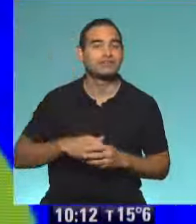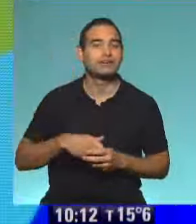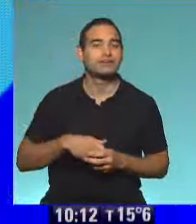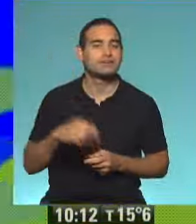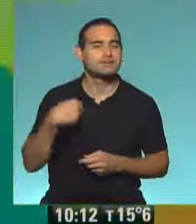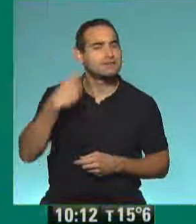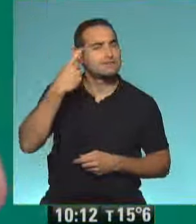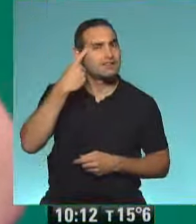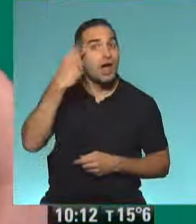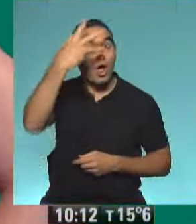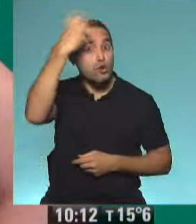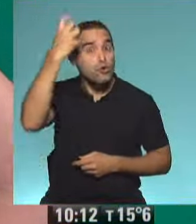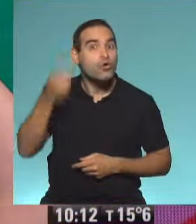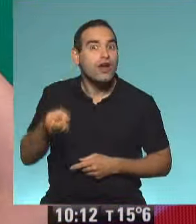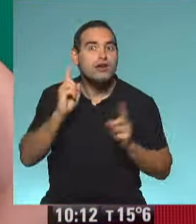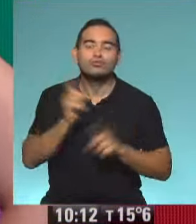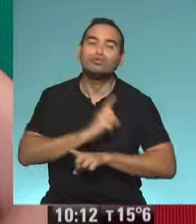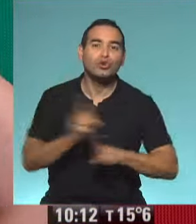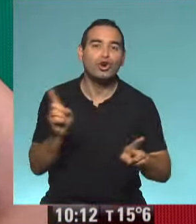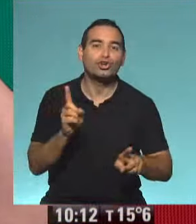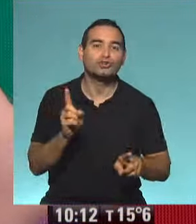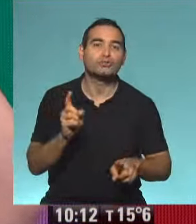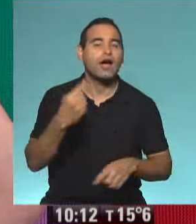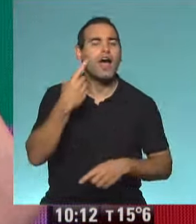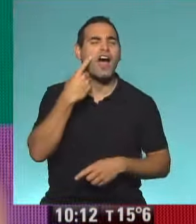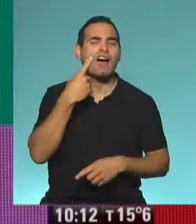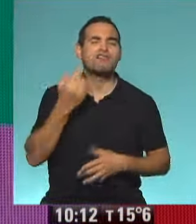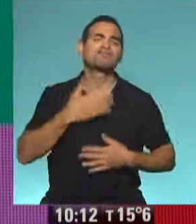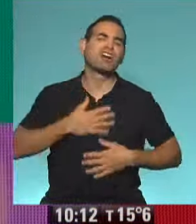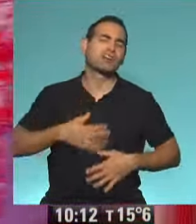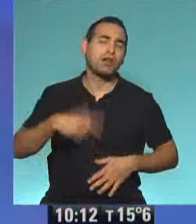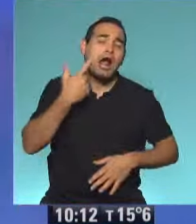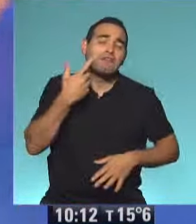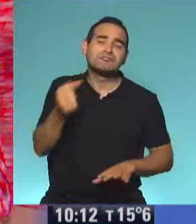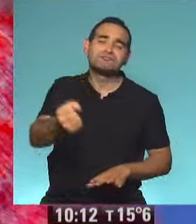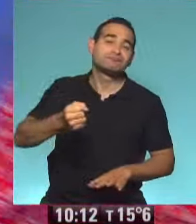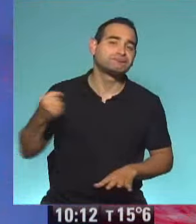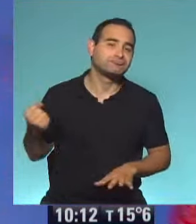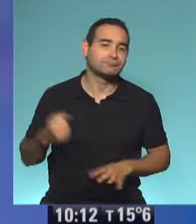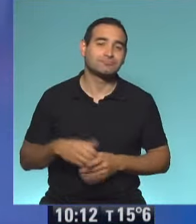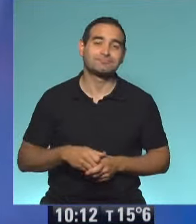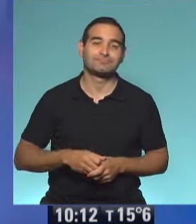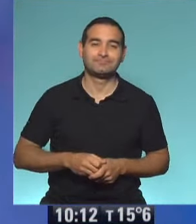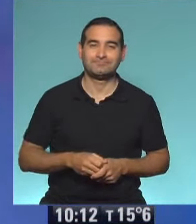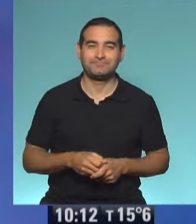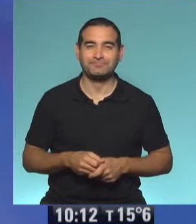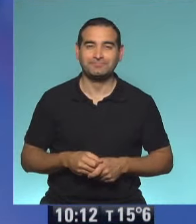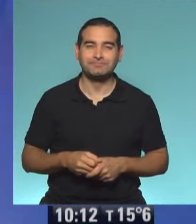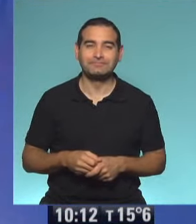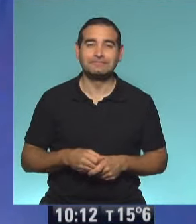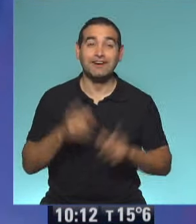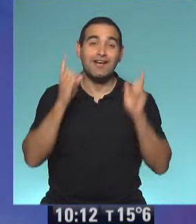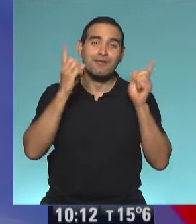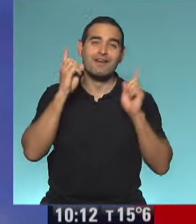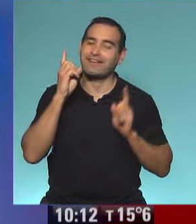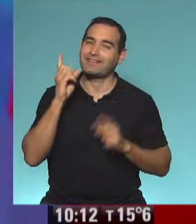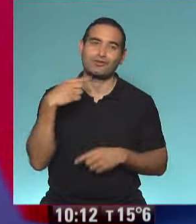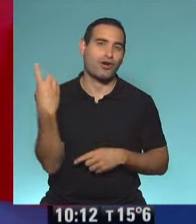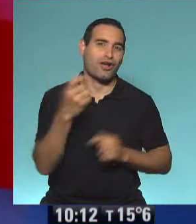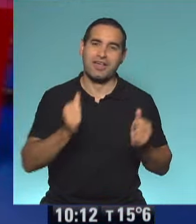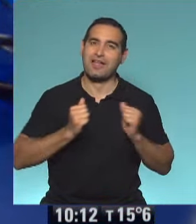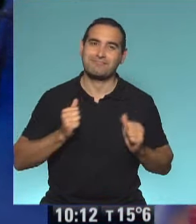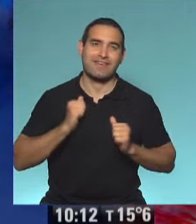pensando que era la señora Nuria y no era la señora Nuria. Así que voy a abrir la puerta relajada, como si nada. Bueno, con ustedes. La puerta. La maestra más esperada